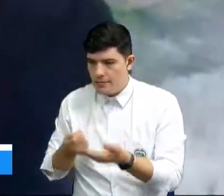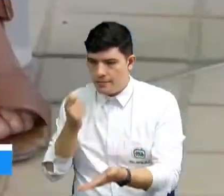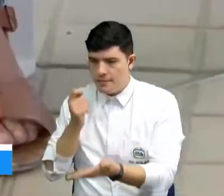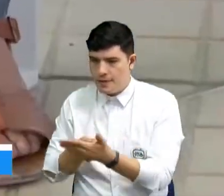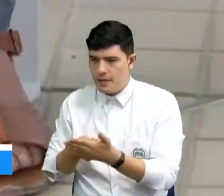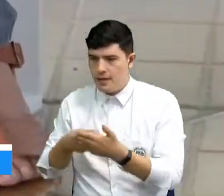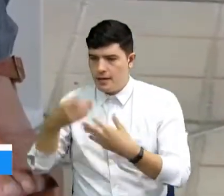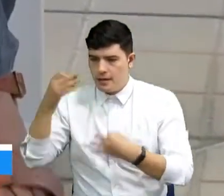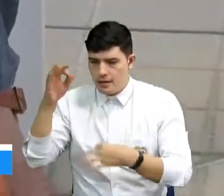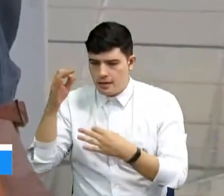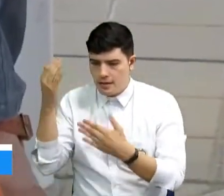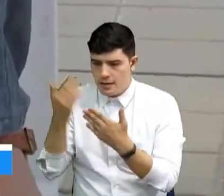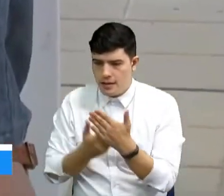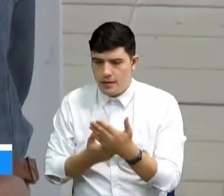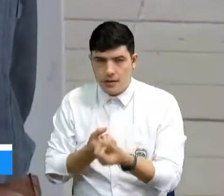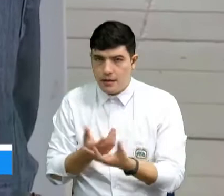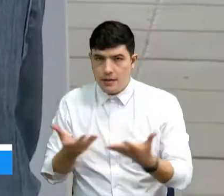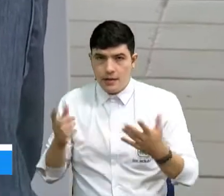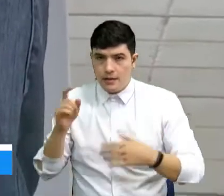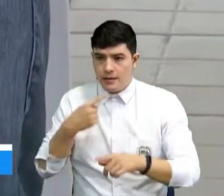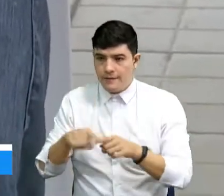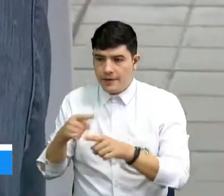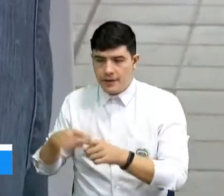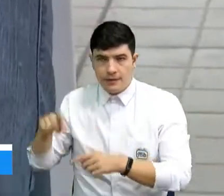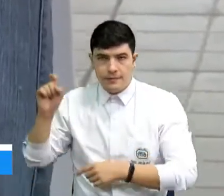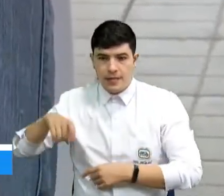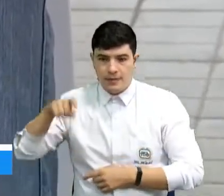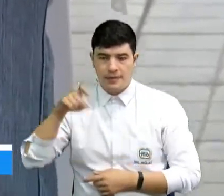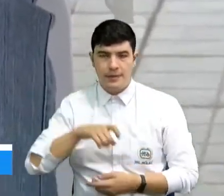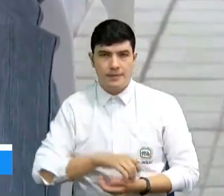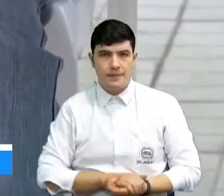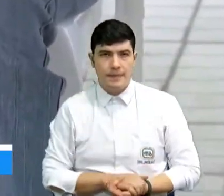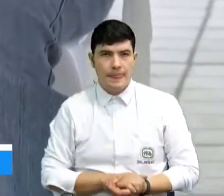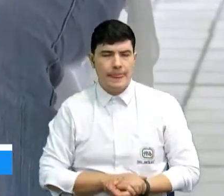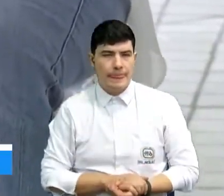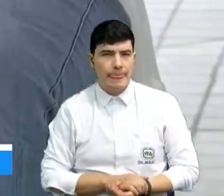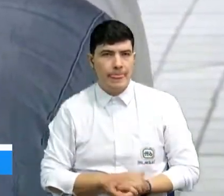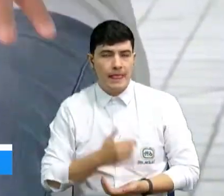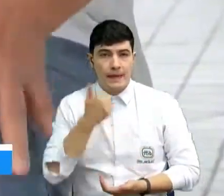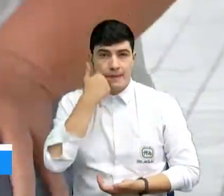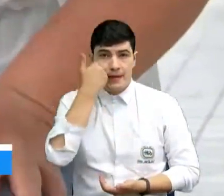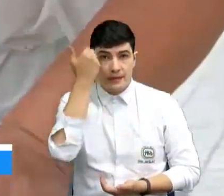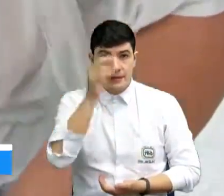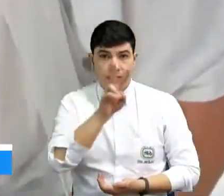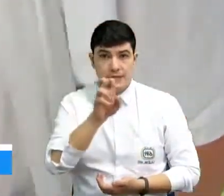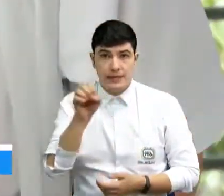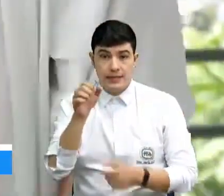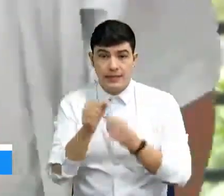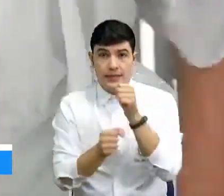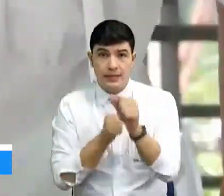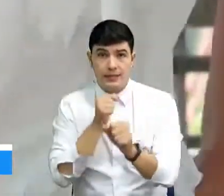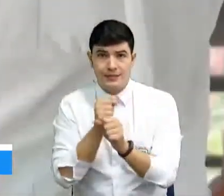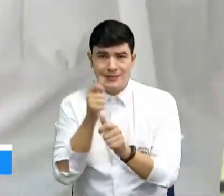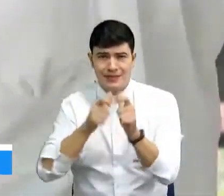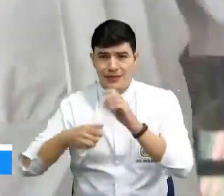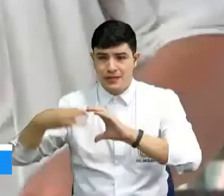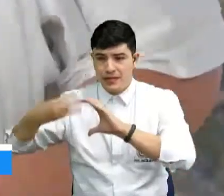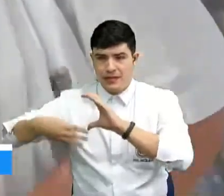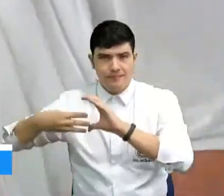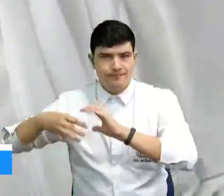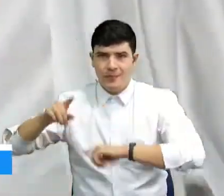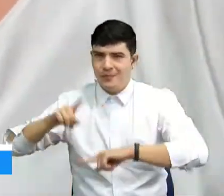necesidades. Los adultos mayores de 70 años aún no tienen autorización para salir por el alto riesgo que corren